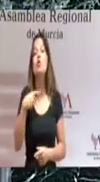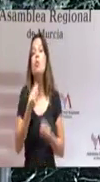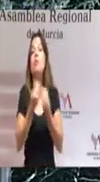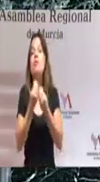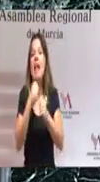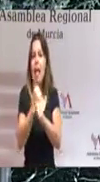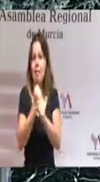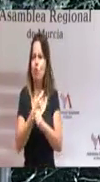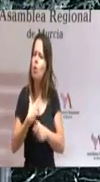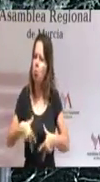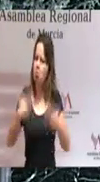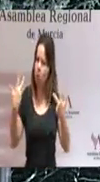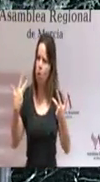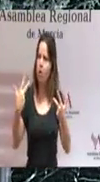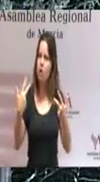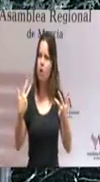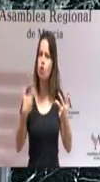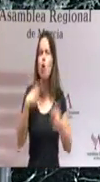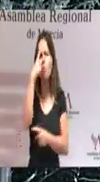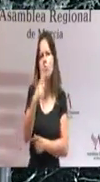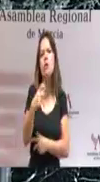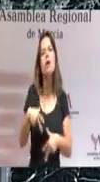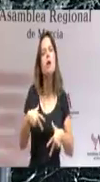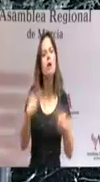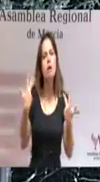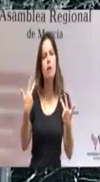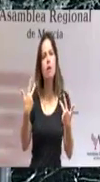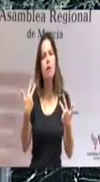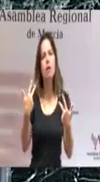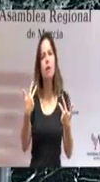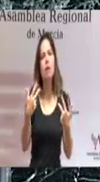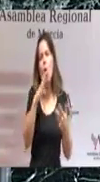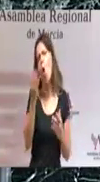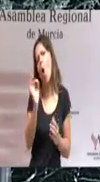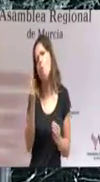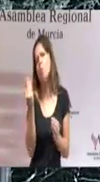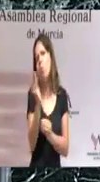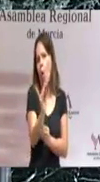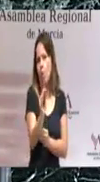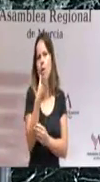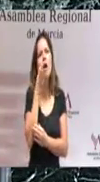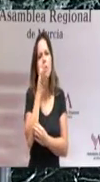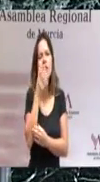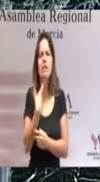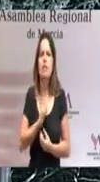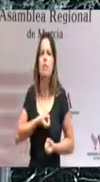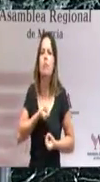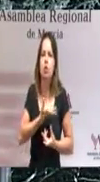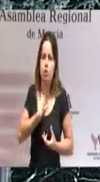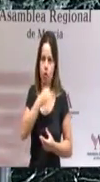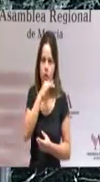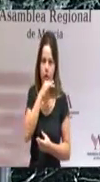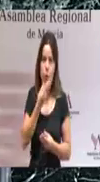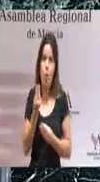empleo, me voy a permitir recordar y, o añadir, porque estas no se han dicho todavía,